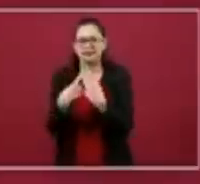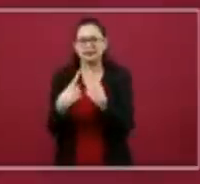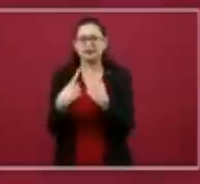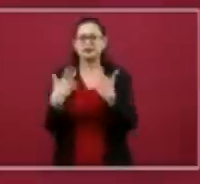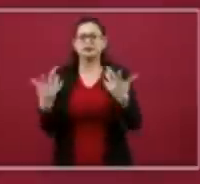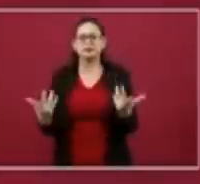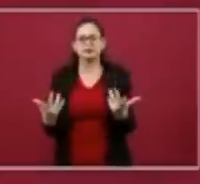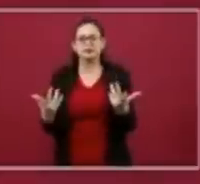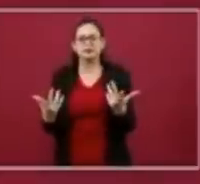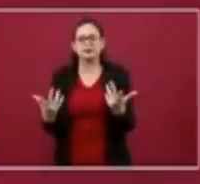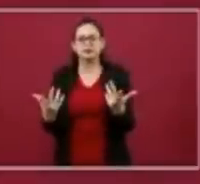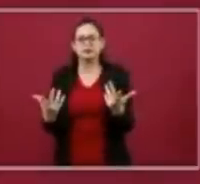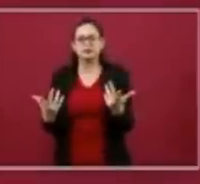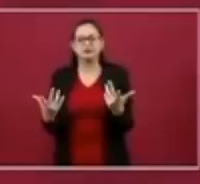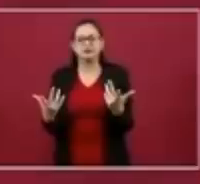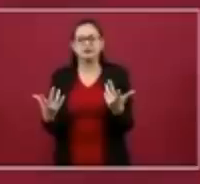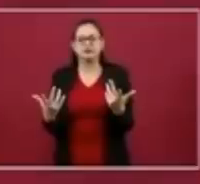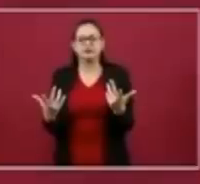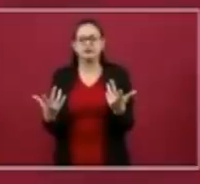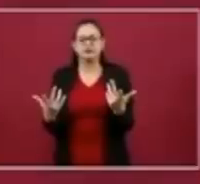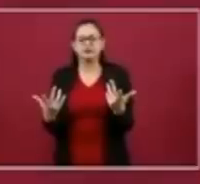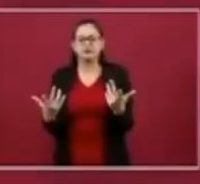es: ¿podemos